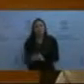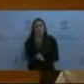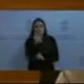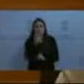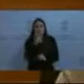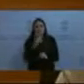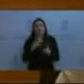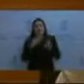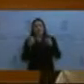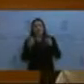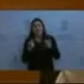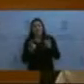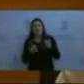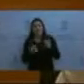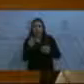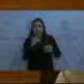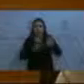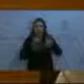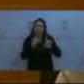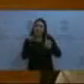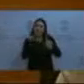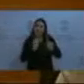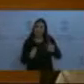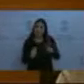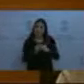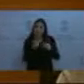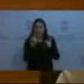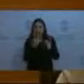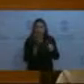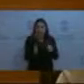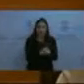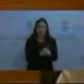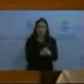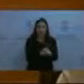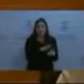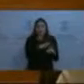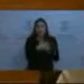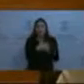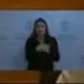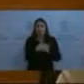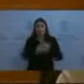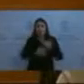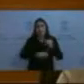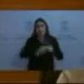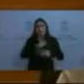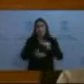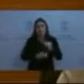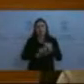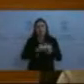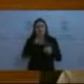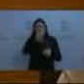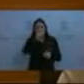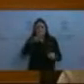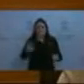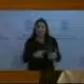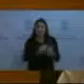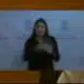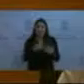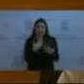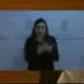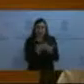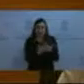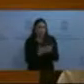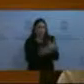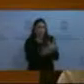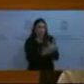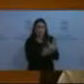el agujero económico del salario social. En el estado de la ejecución presupuestaria del ejercicio 2016 puede ver todo el mundo